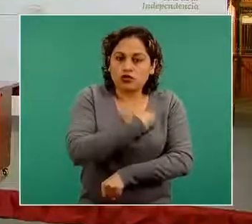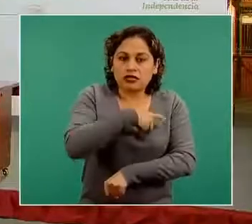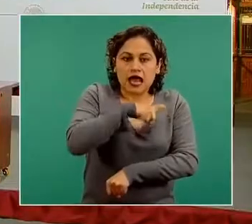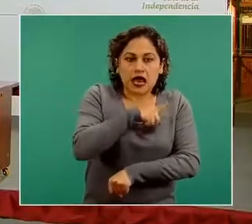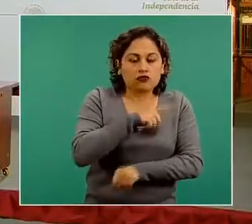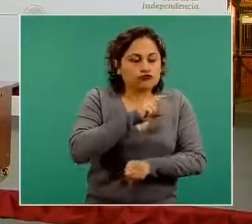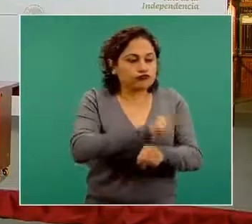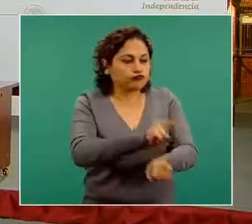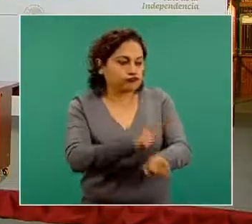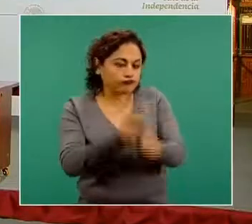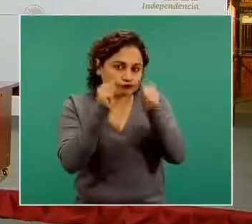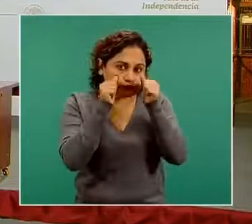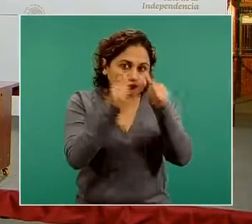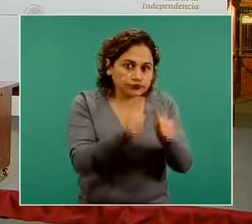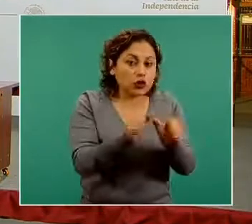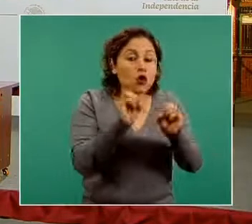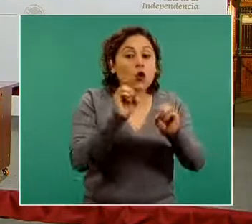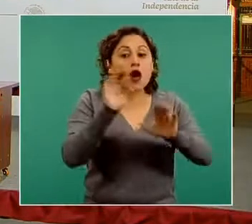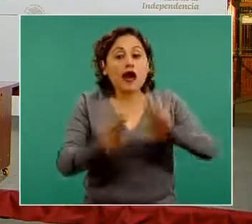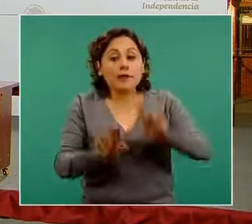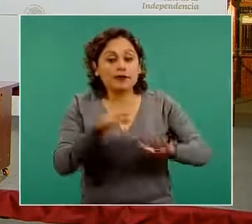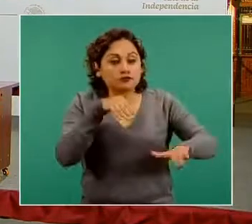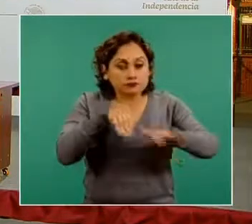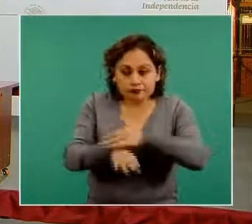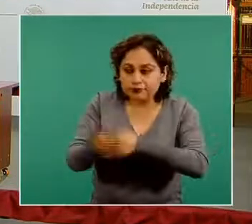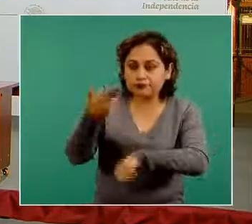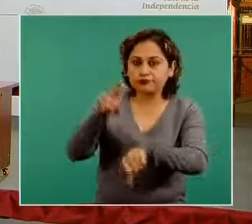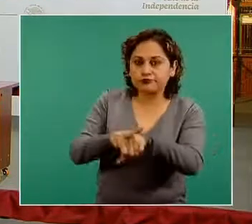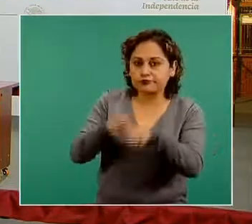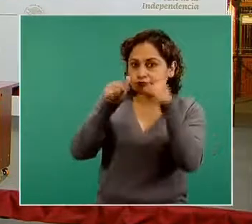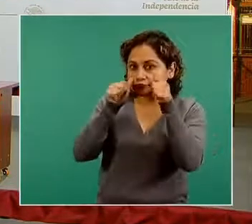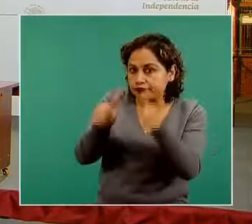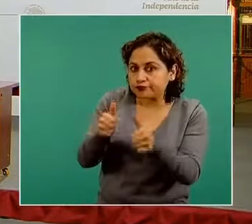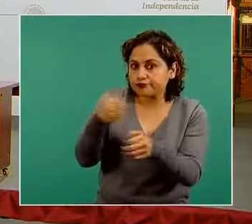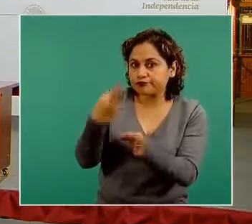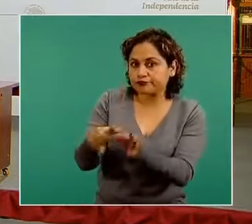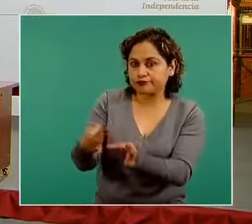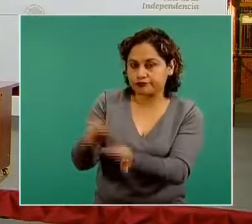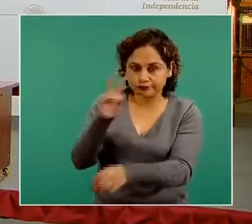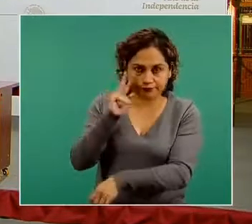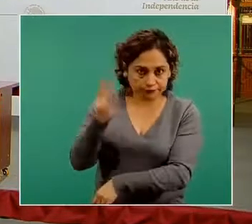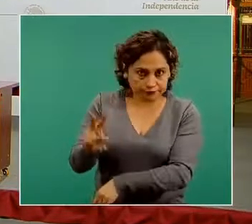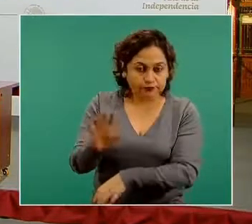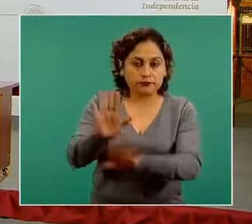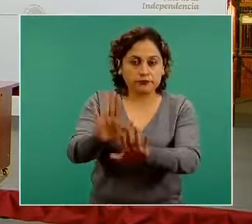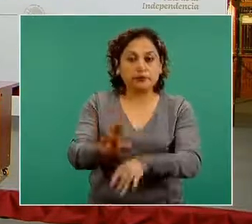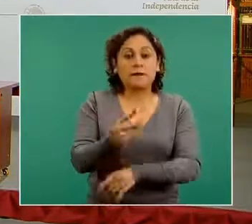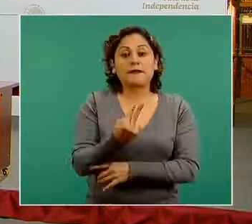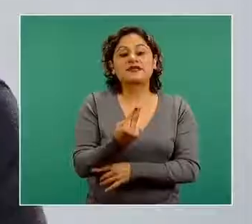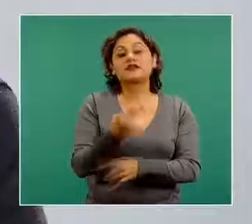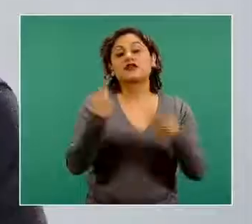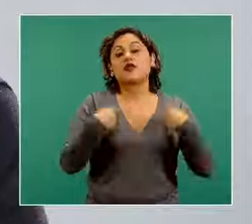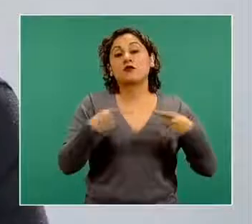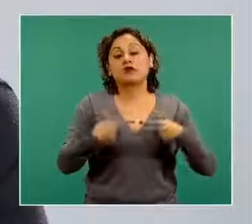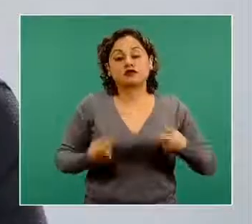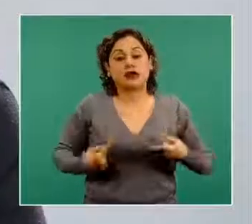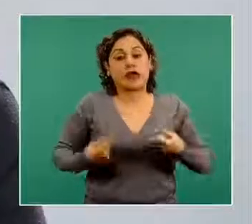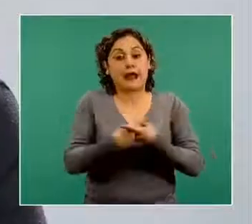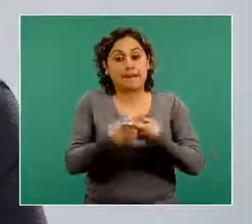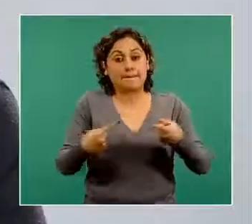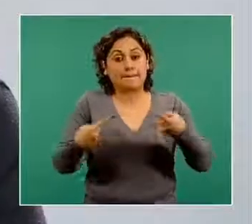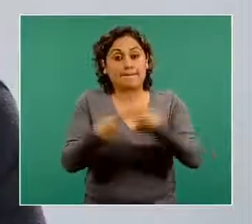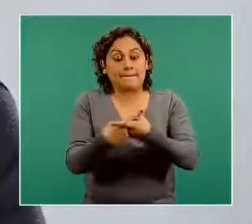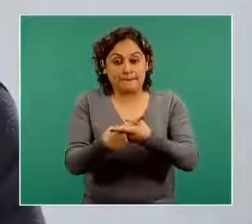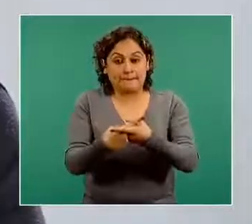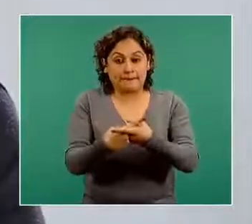mayoría de los casos de hospitalización y un seguimiento puntual. De estas 25 personas que presentaron alguna de estas manifestaciones, signos